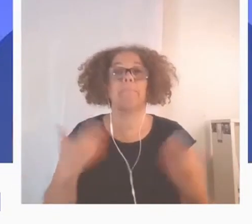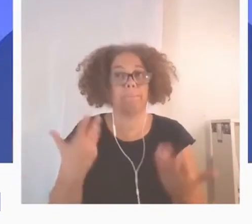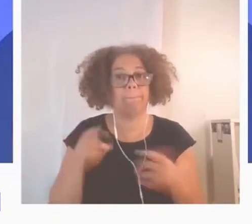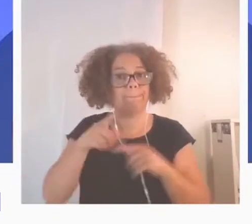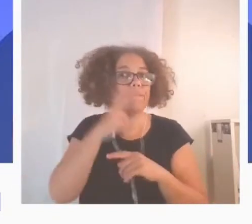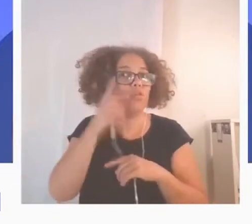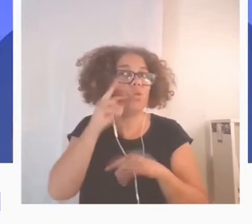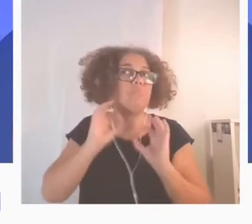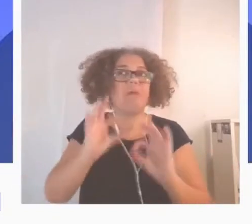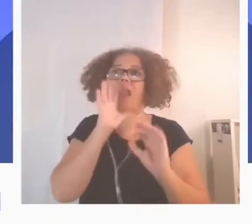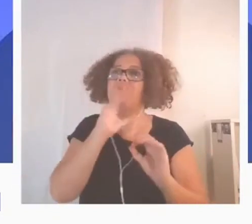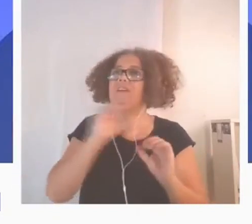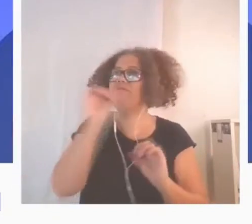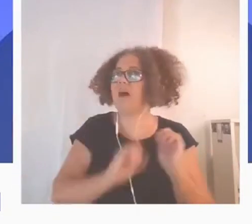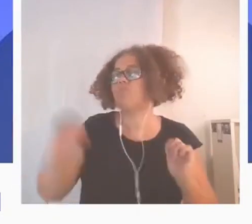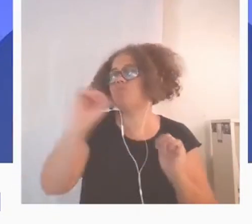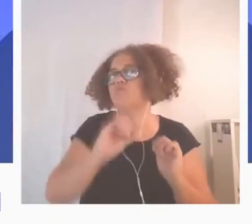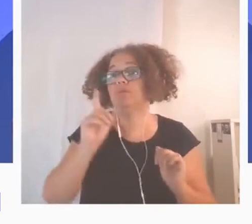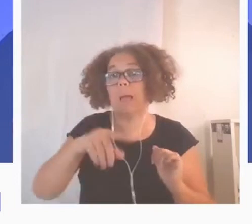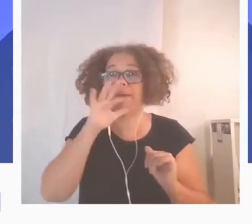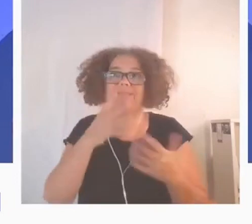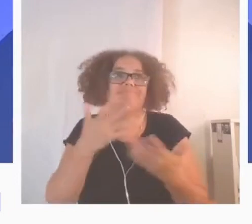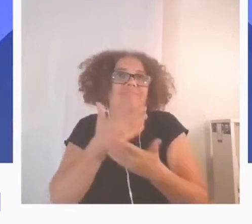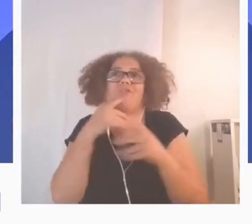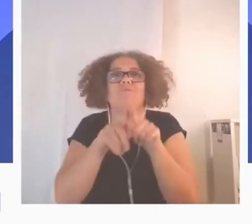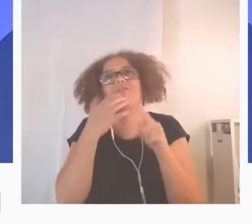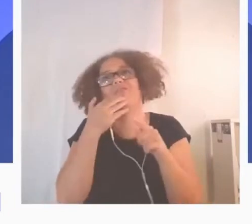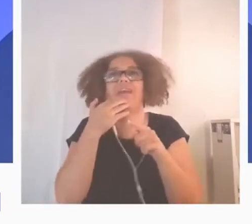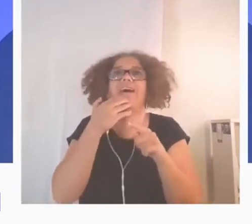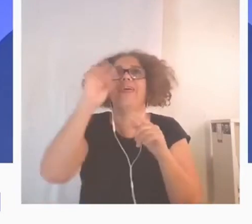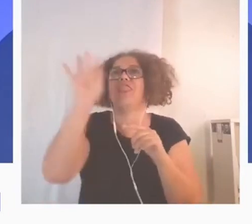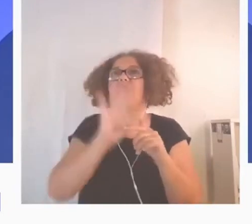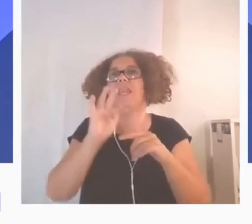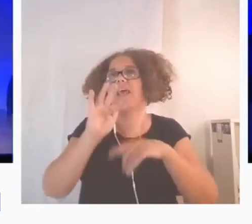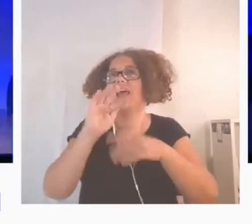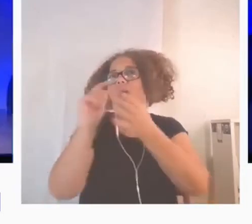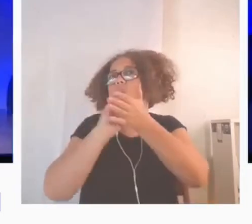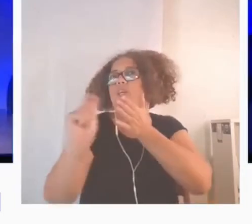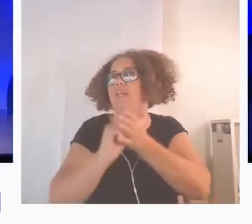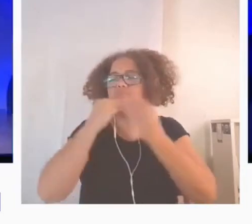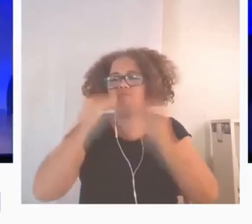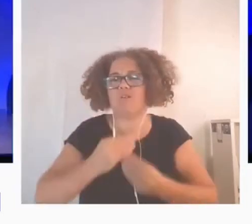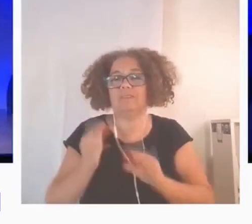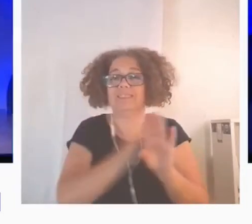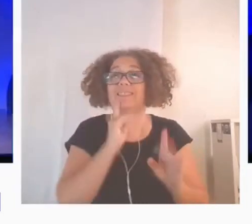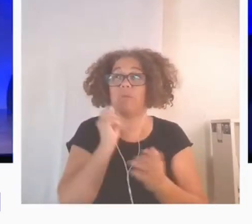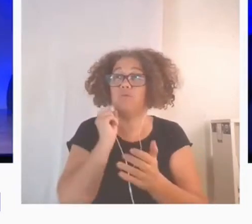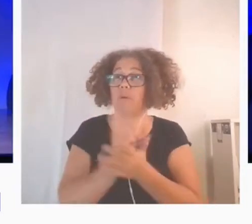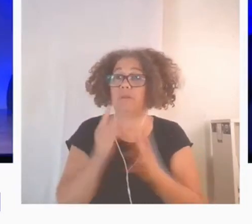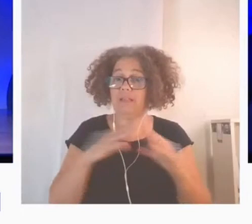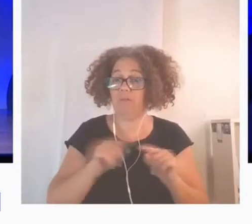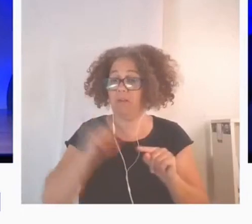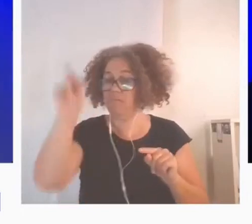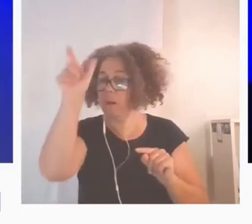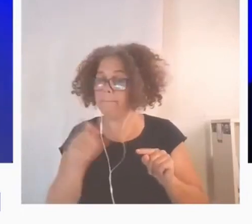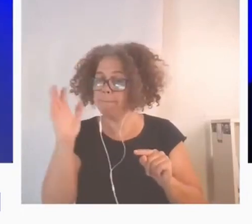experiencia es fabuloso, o sea, ni el mejor guionista. Al final, un poco puerta de Andalucía hacia Valencia. Hay muchos emprendedores que me preguntan, oye, ¿cómo te